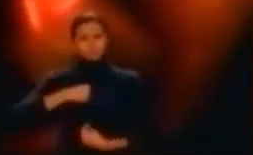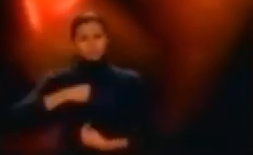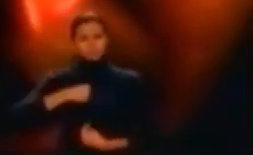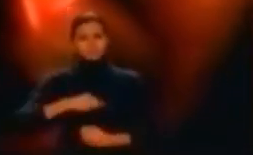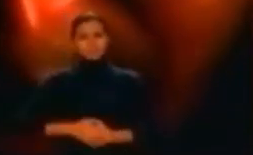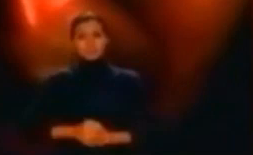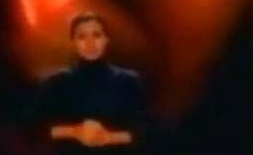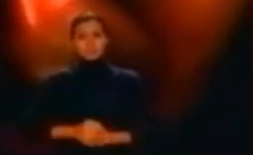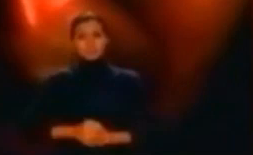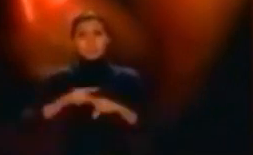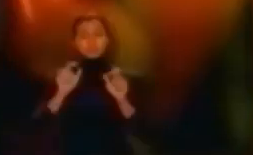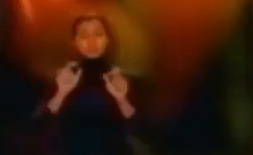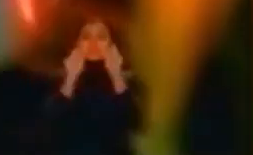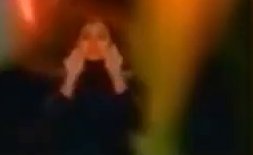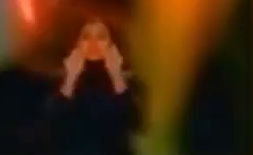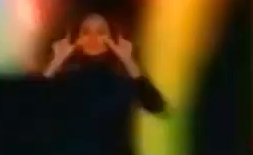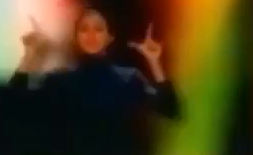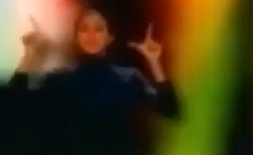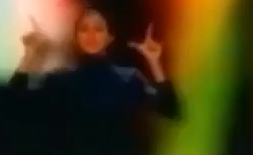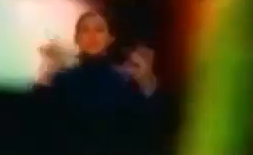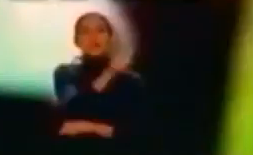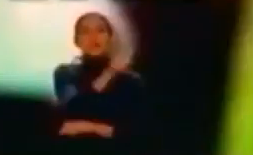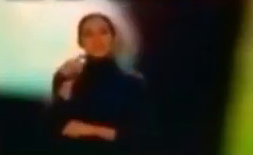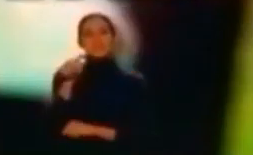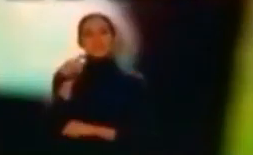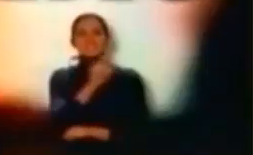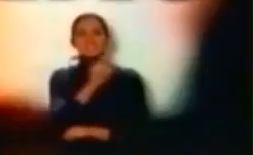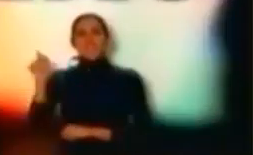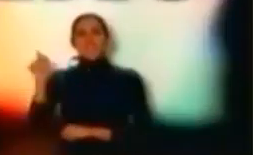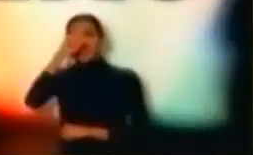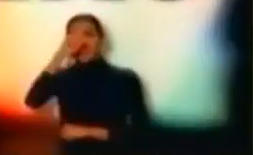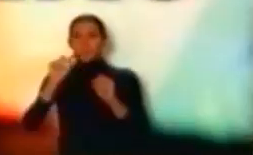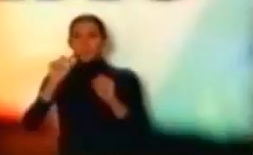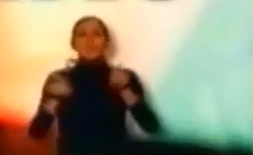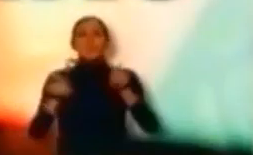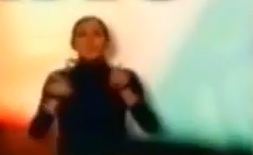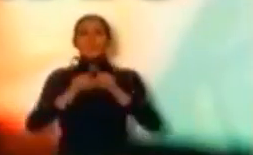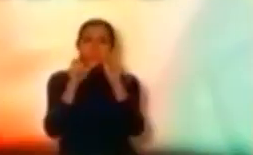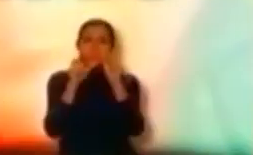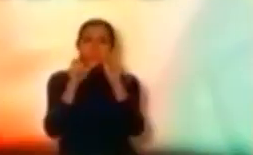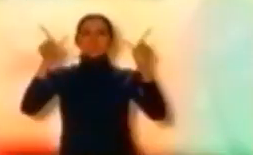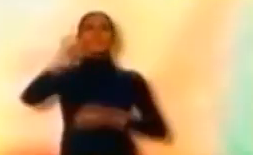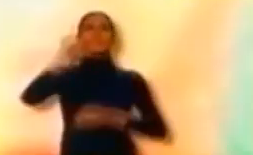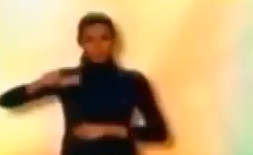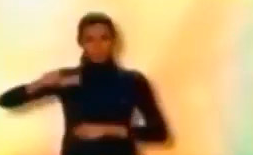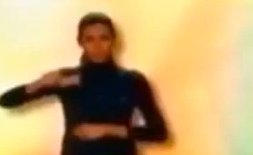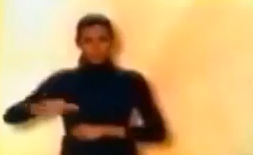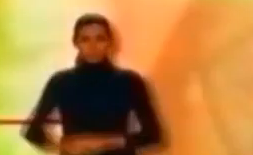Pero despierto cada 100 años, cuando despierta el pueblo.